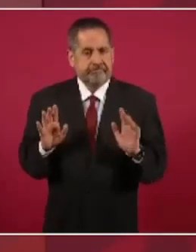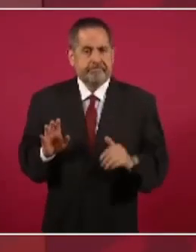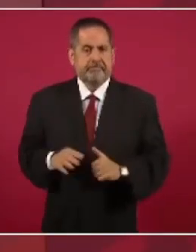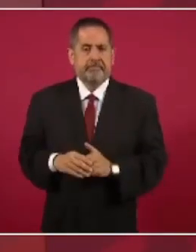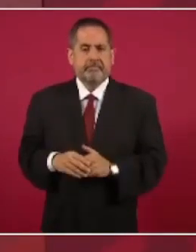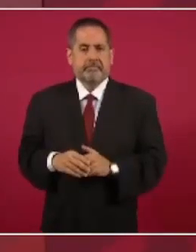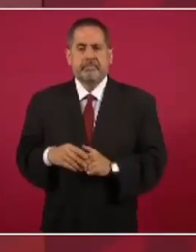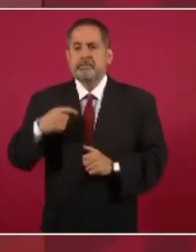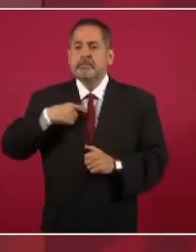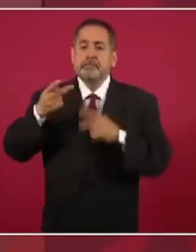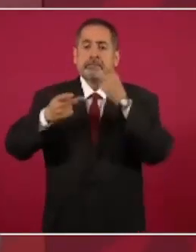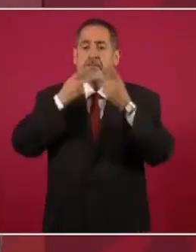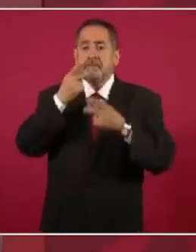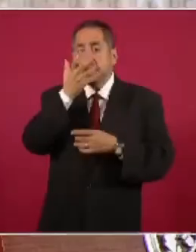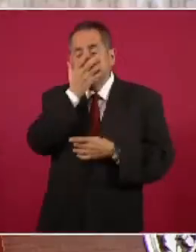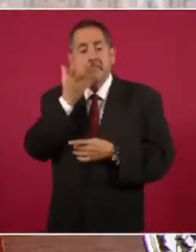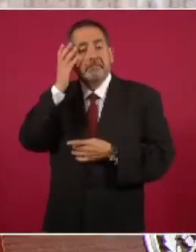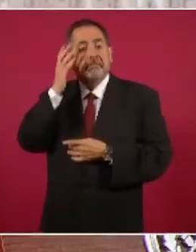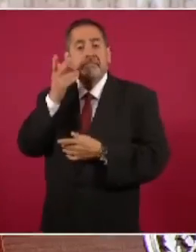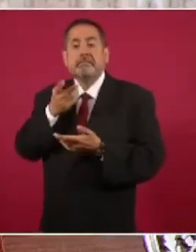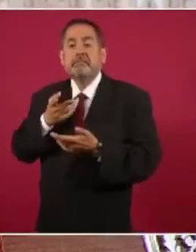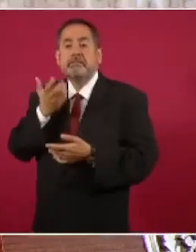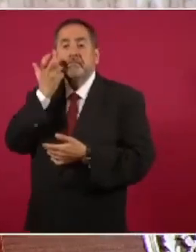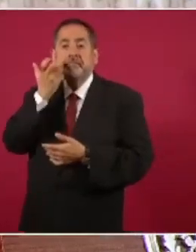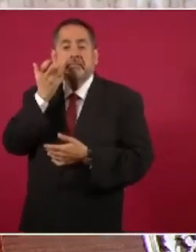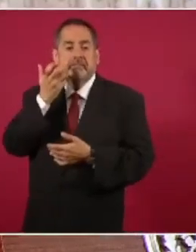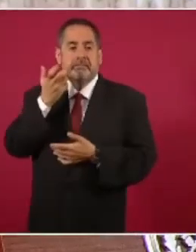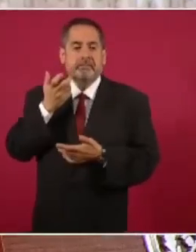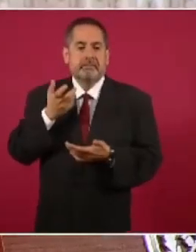un doble discurso.